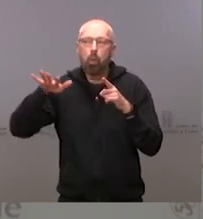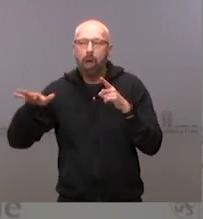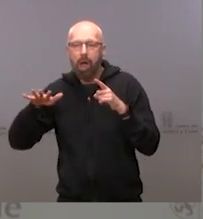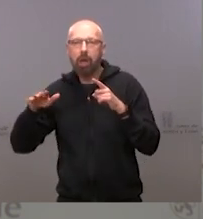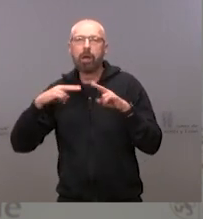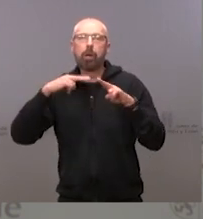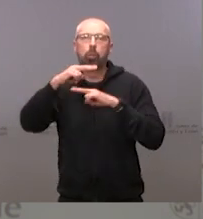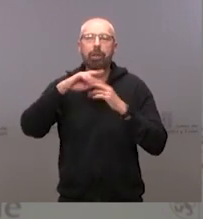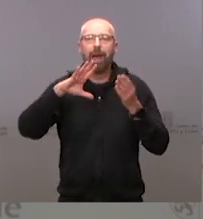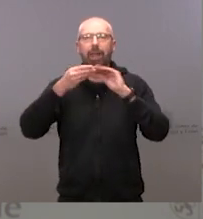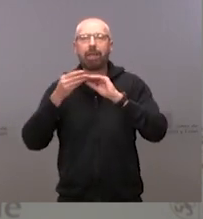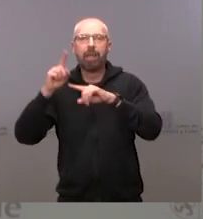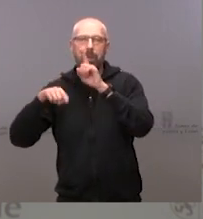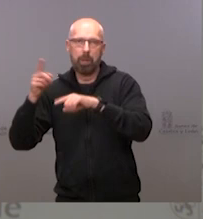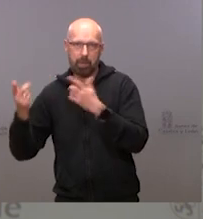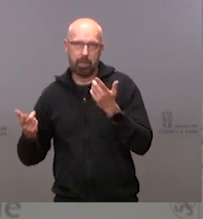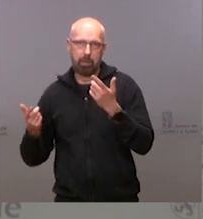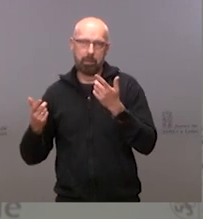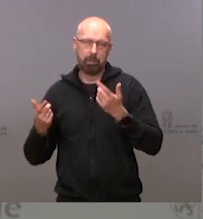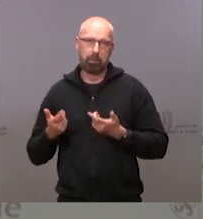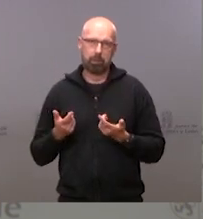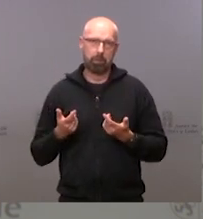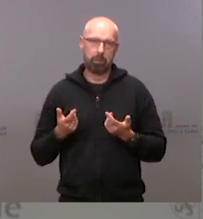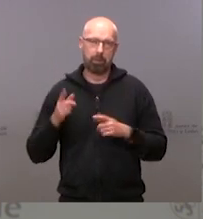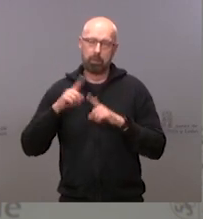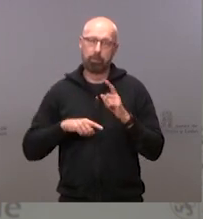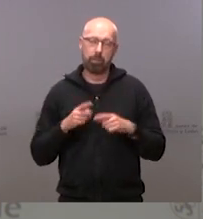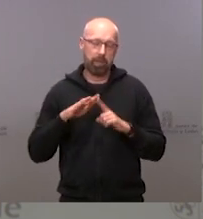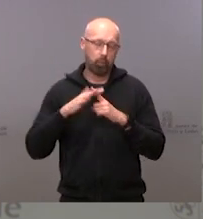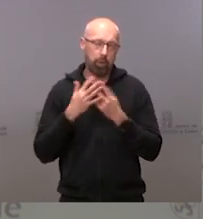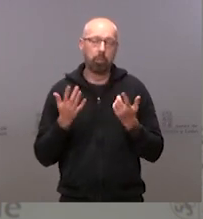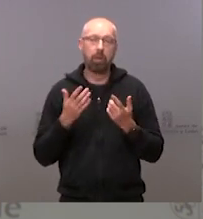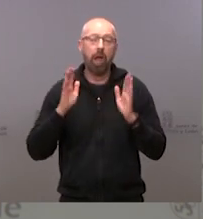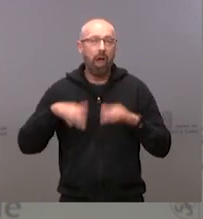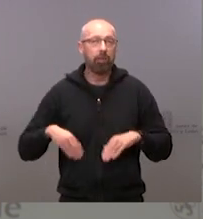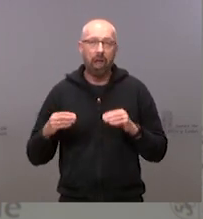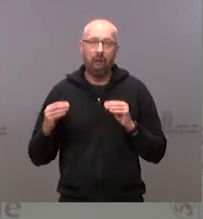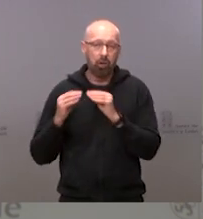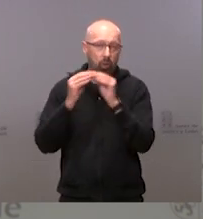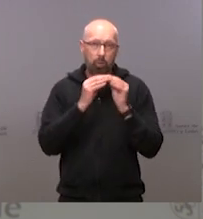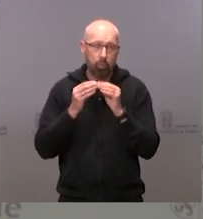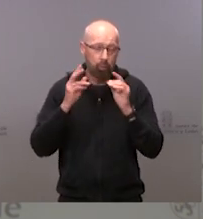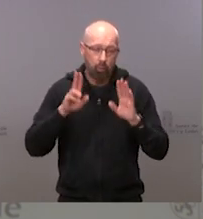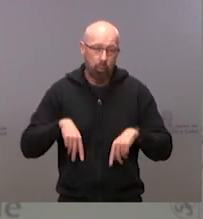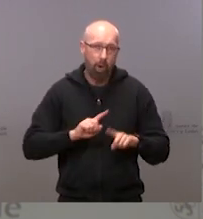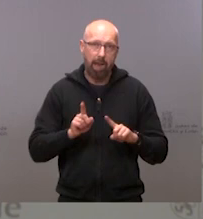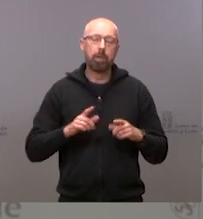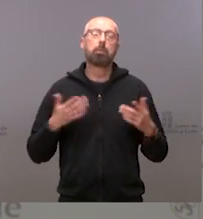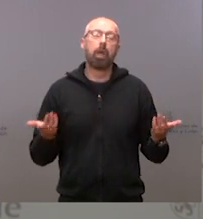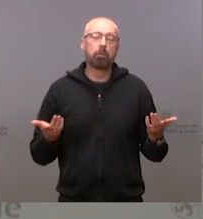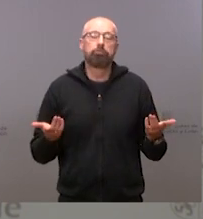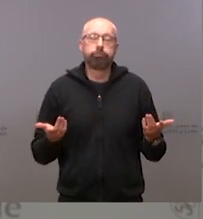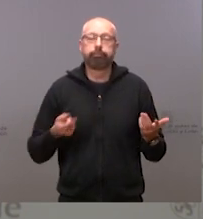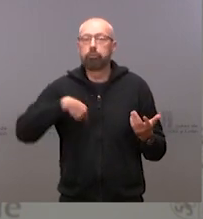hubiera adaptado en cada territorio en función de las circunstancias no ha sido posible pero nosotros asumimos